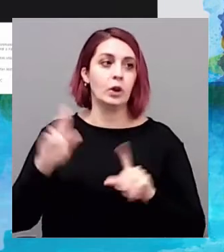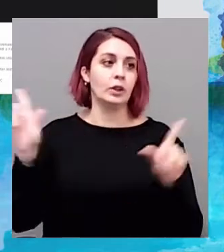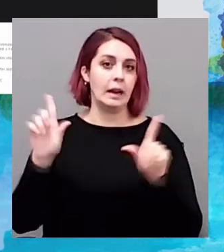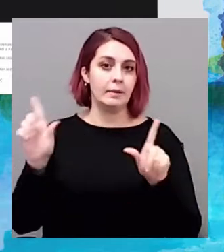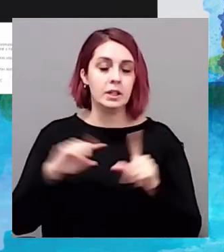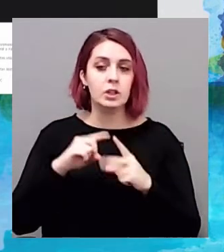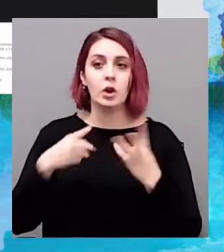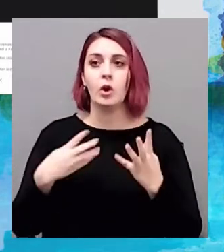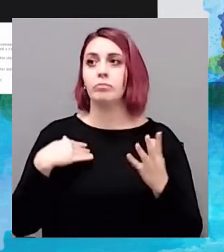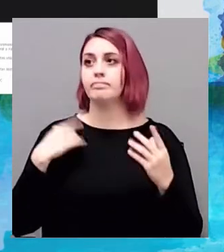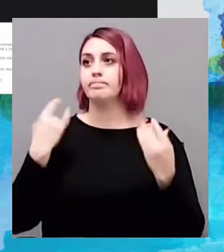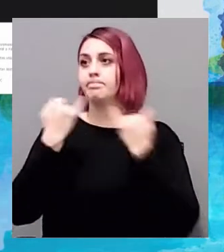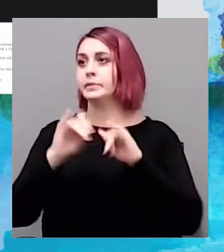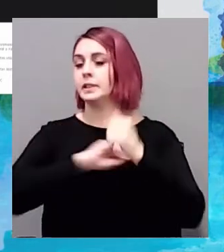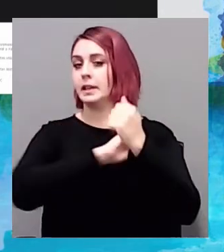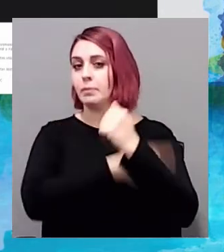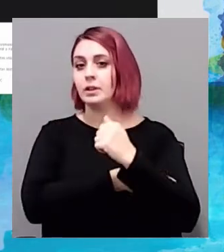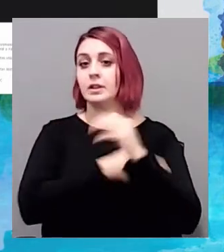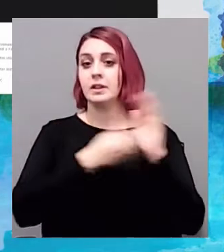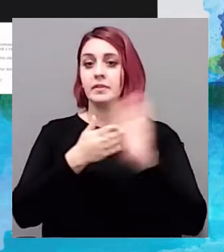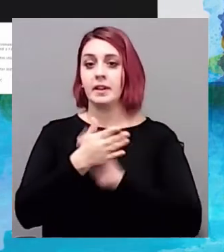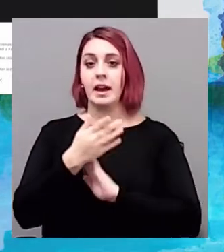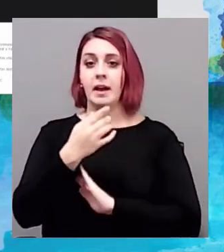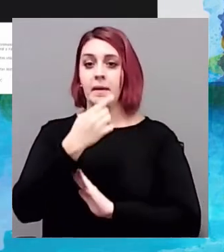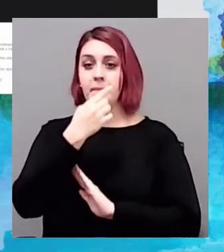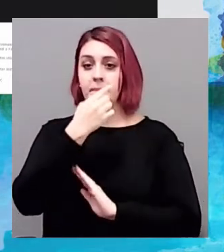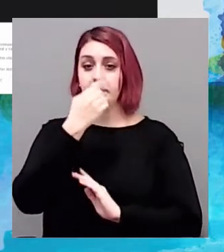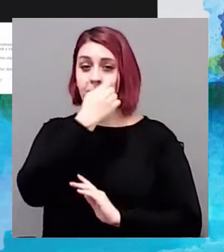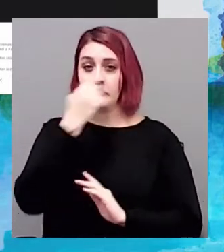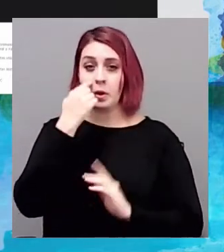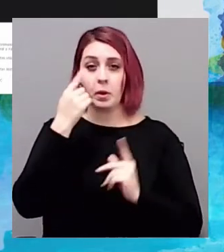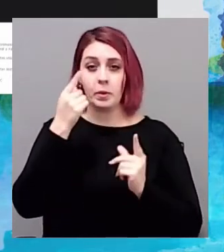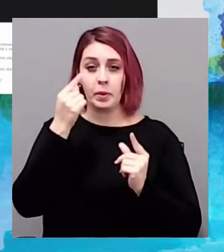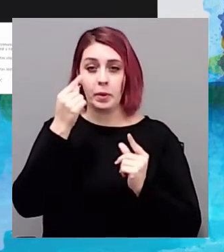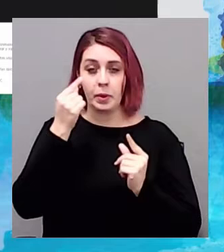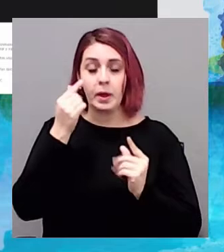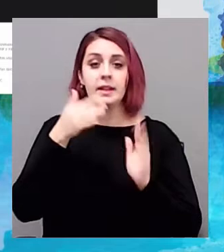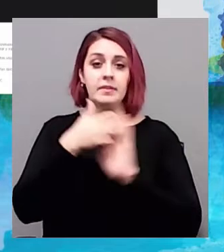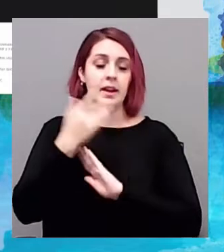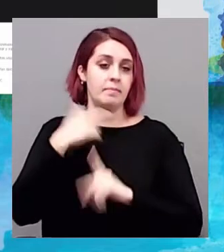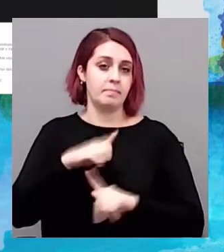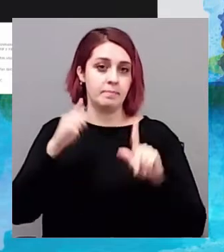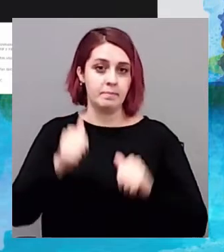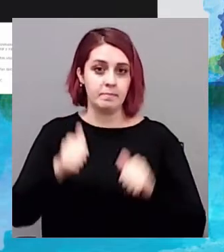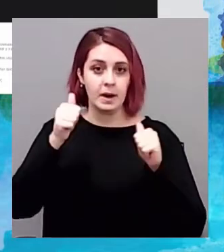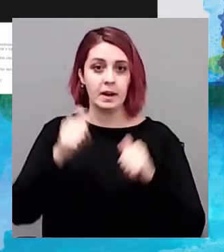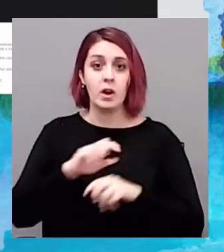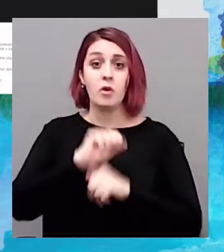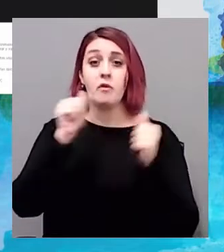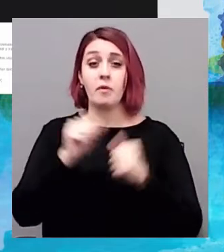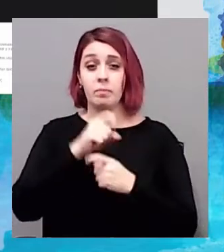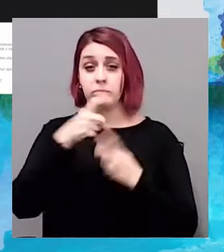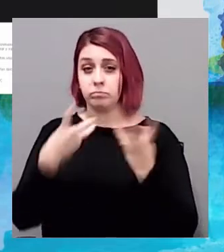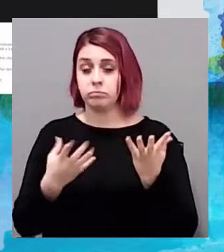eventos deportivos. La lista cada vez está creciendo más y cada vez está más presente en nuestro día a día. Las modalidades pues podrían